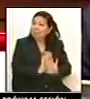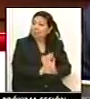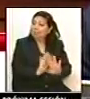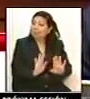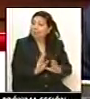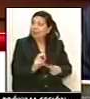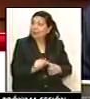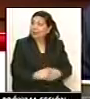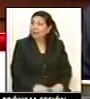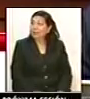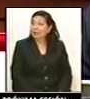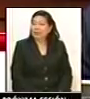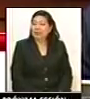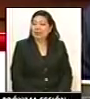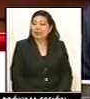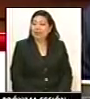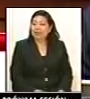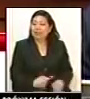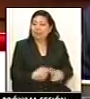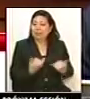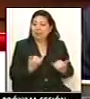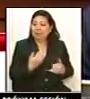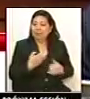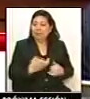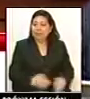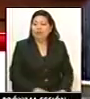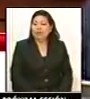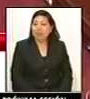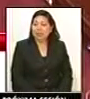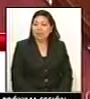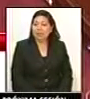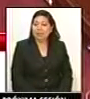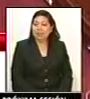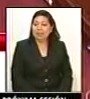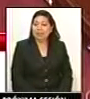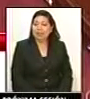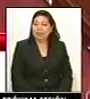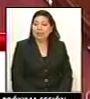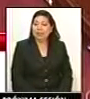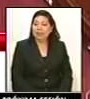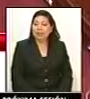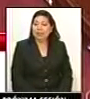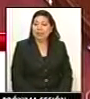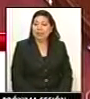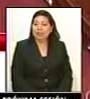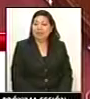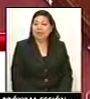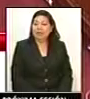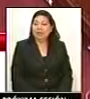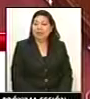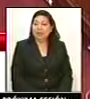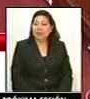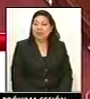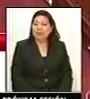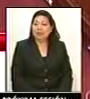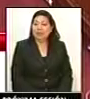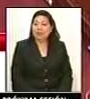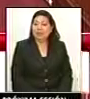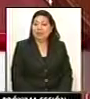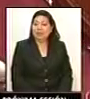las narices, pensemos en el país y pensemos en el futuro. Gracias, presidente. La segunda interrupción, congresista Dávila.